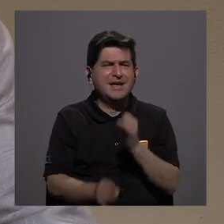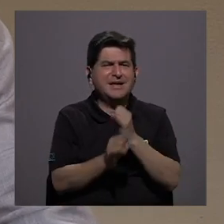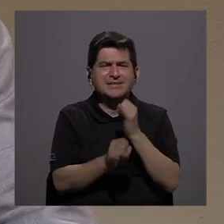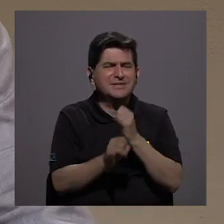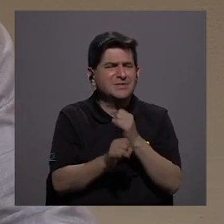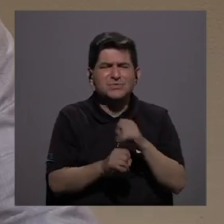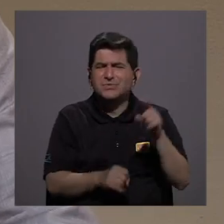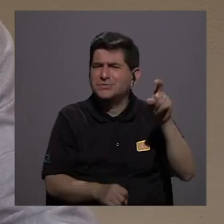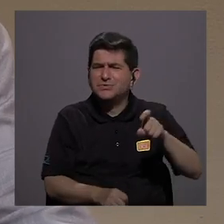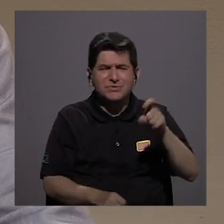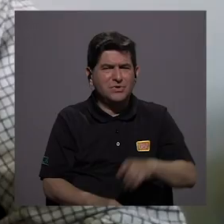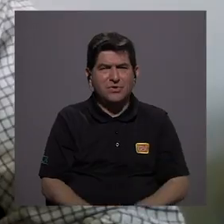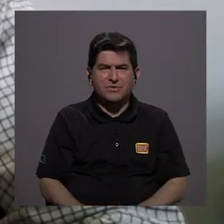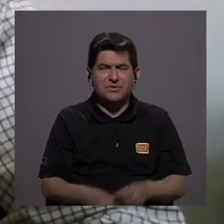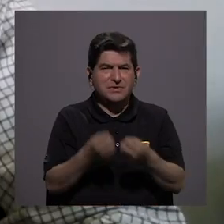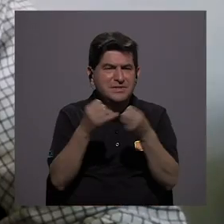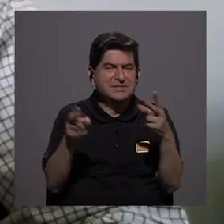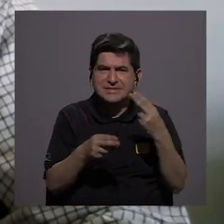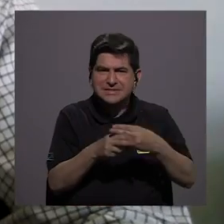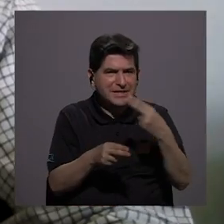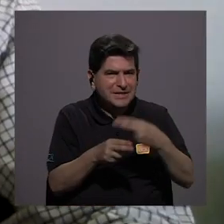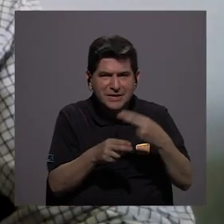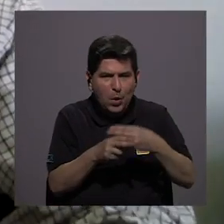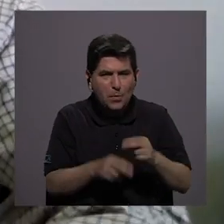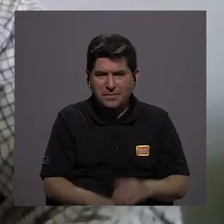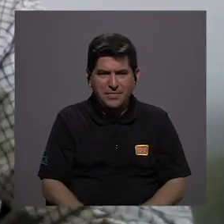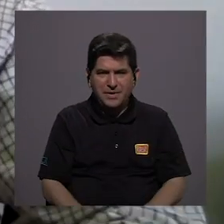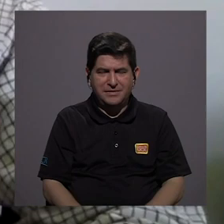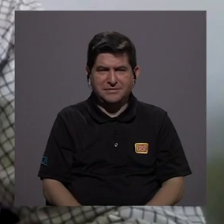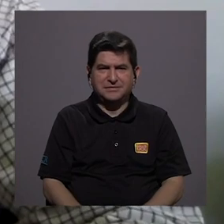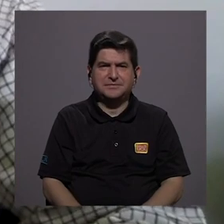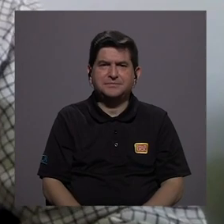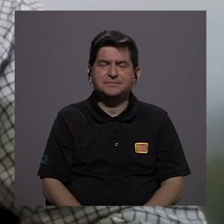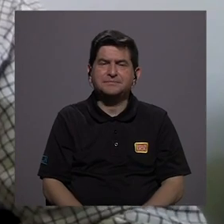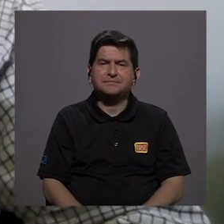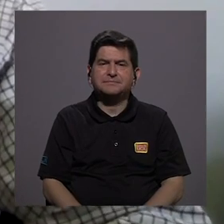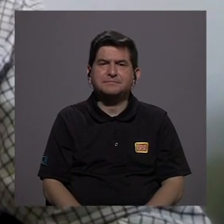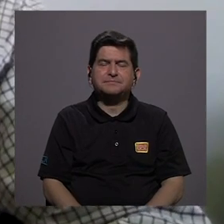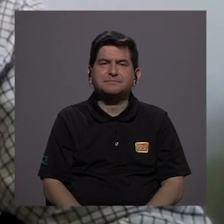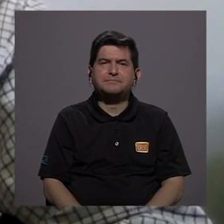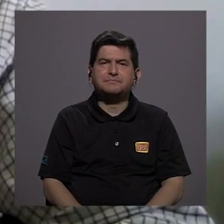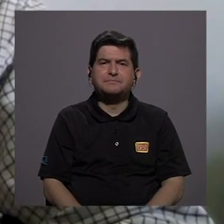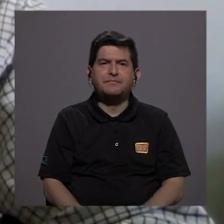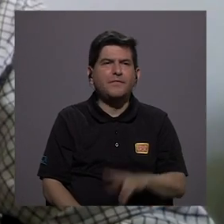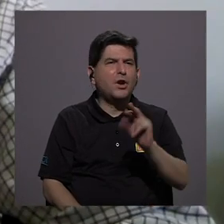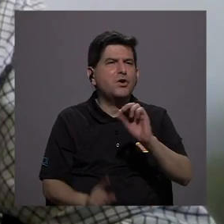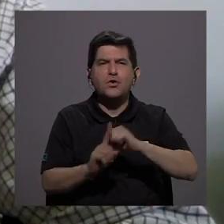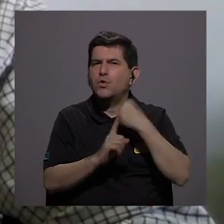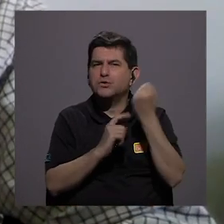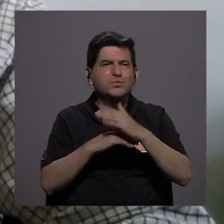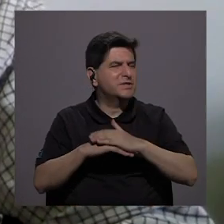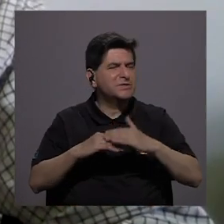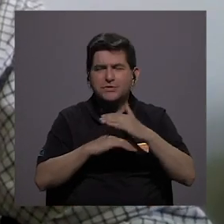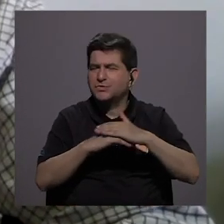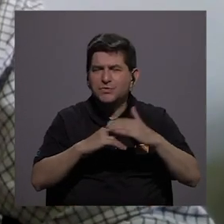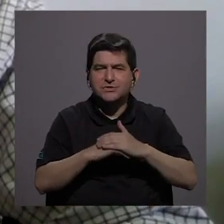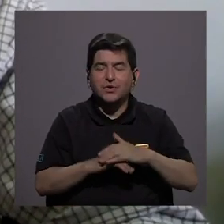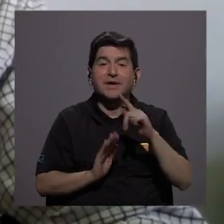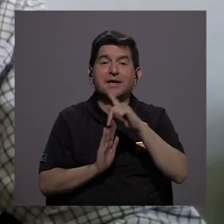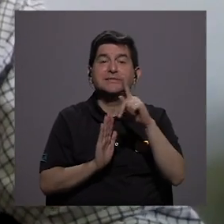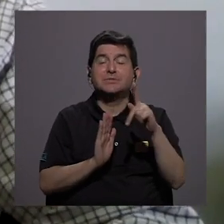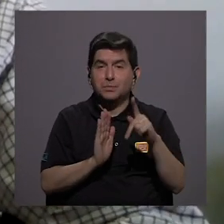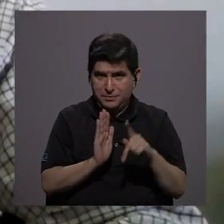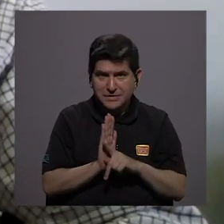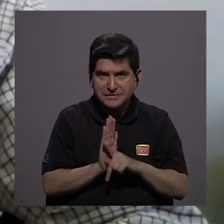necesarias, sin nombres. Sí, es un poco incómodo. Vamos a ver, no es por incomodidad, es por